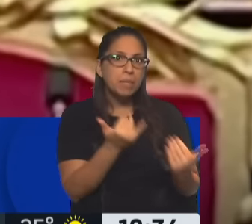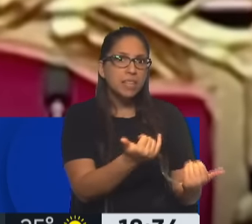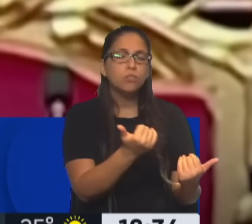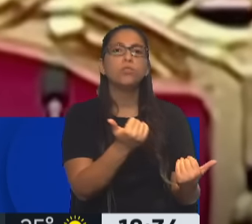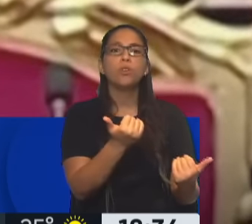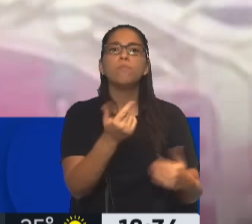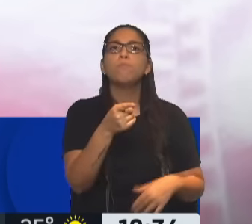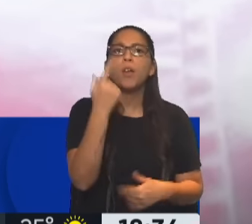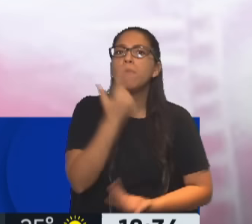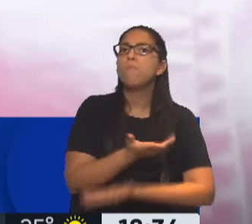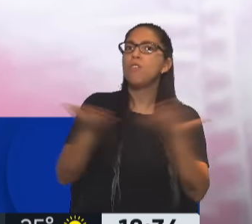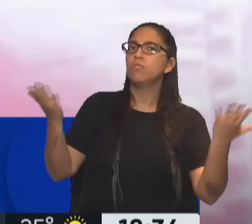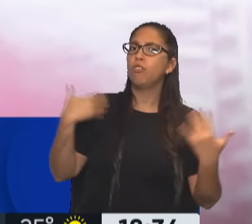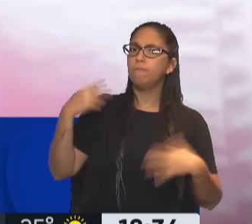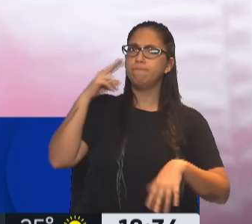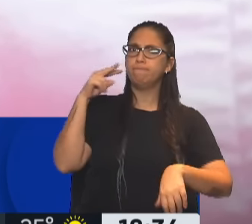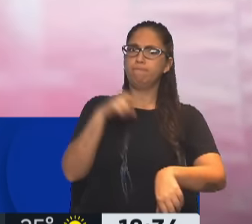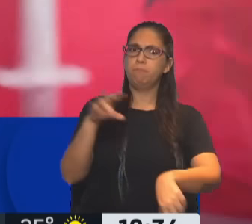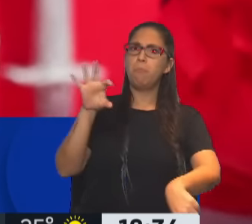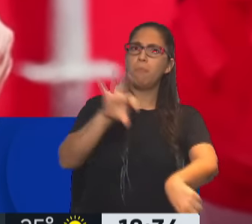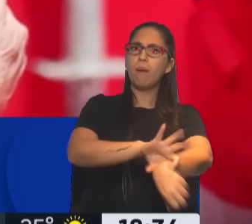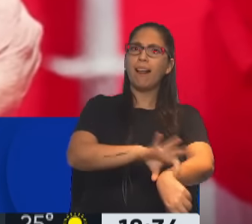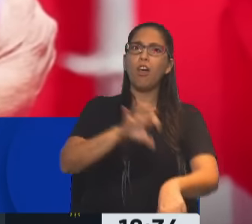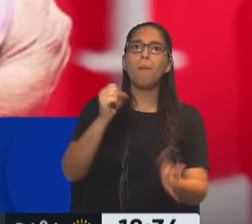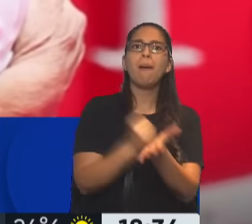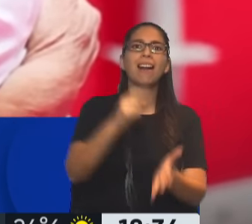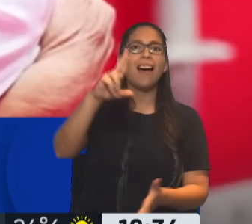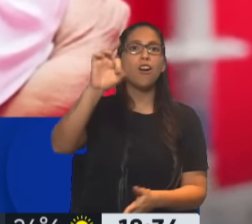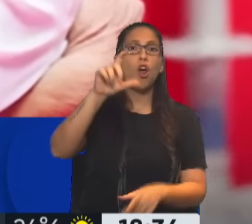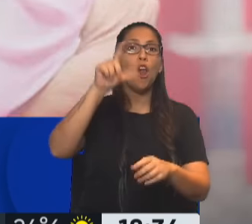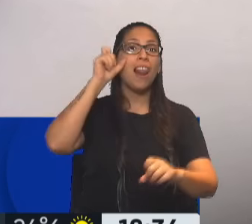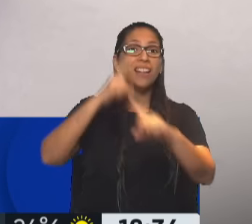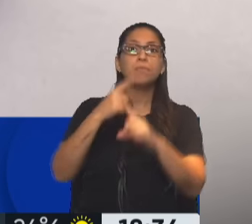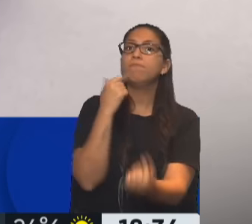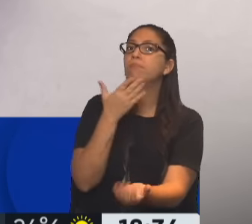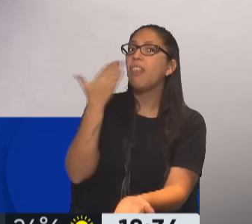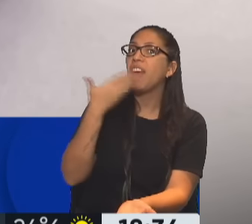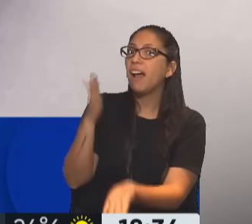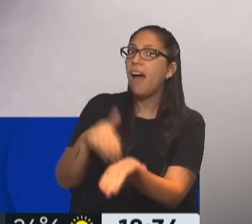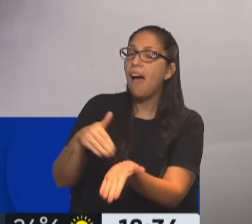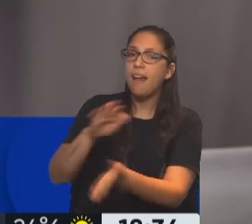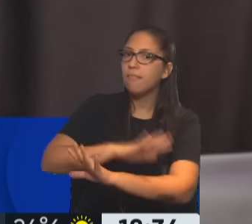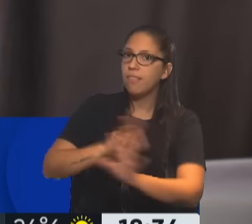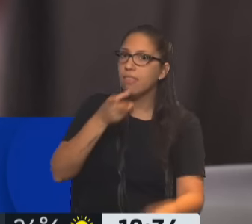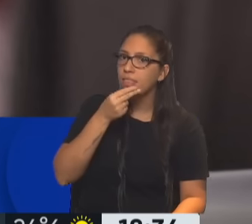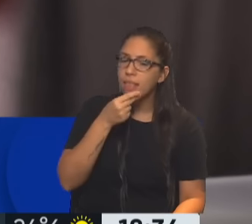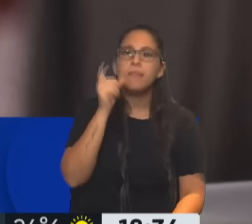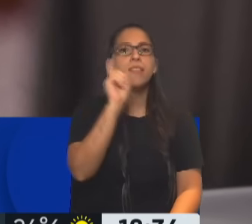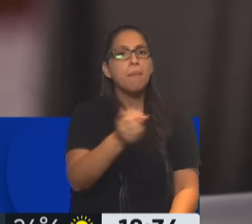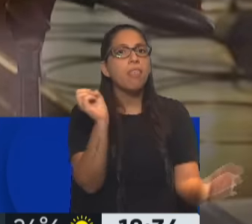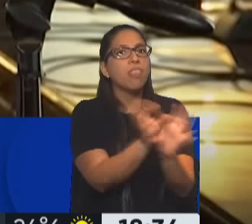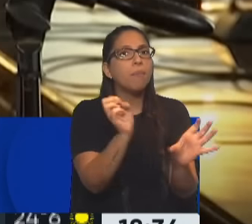por mostrarse en público con costosos relojes Rolex no declarados y por tenencia de otras joyas y depósitos bancarios de